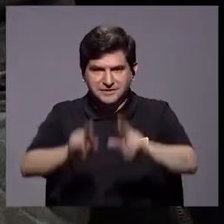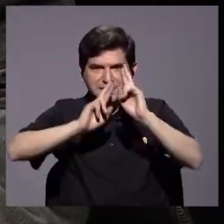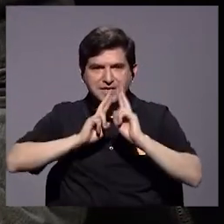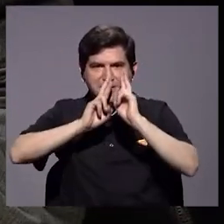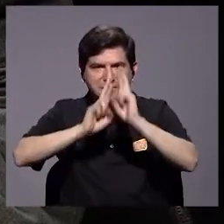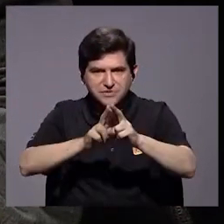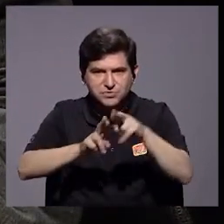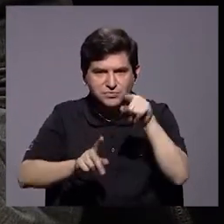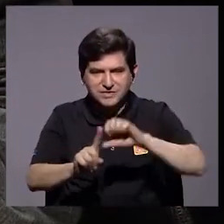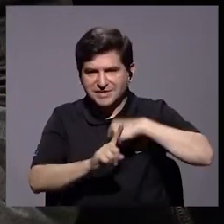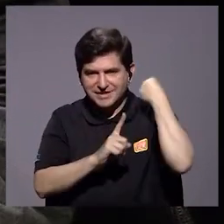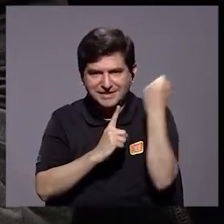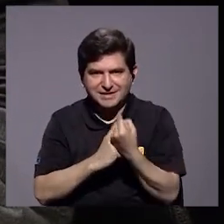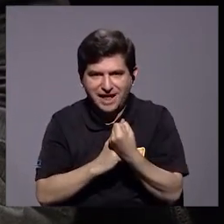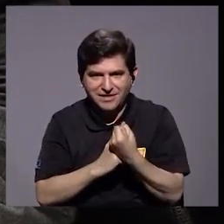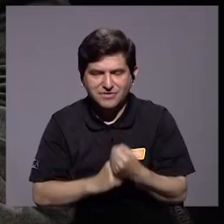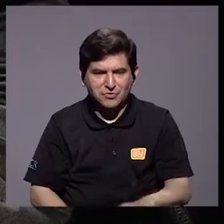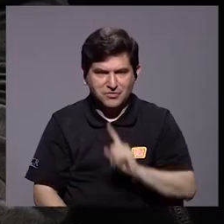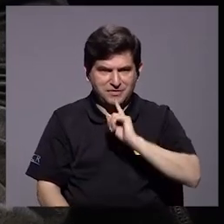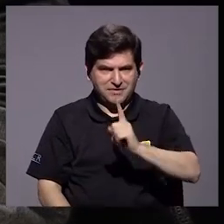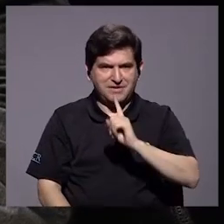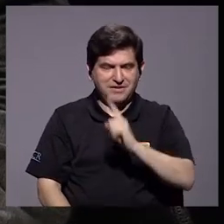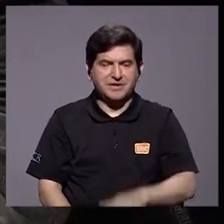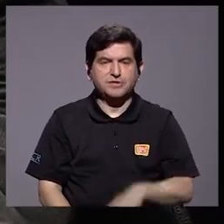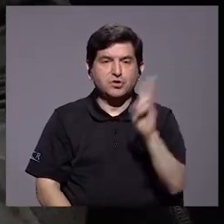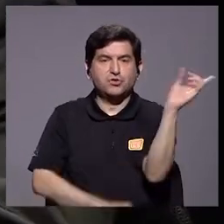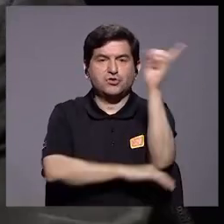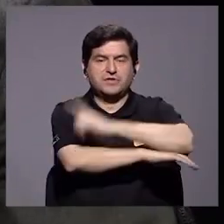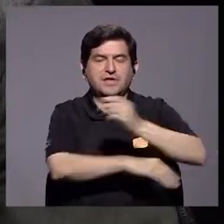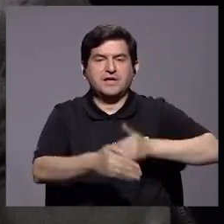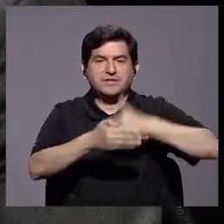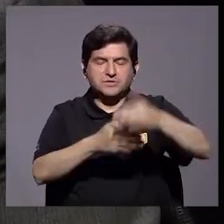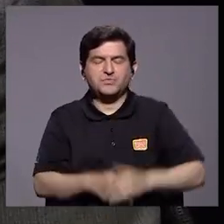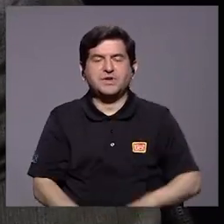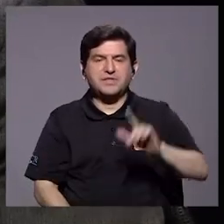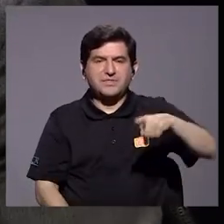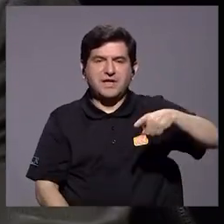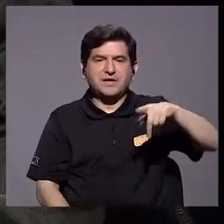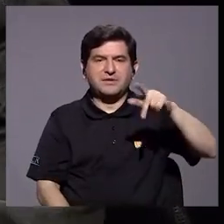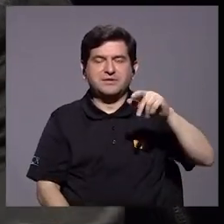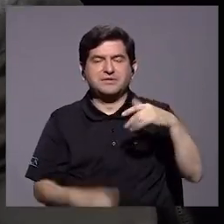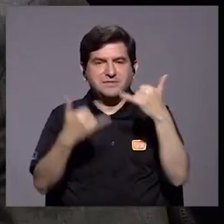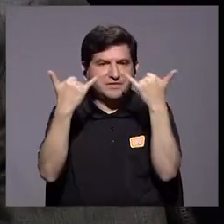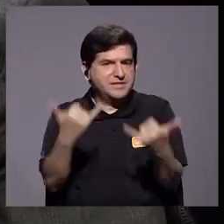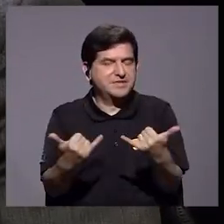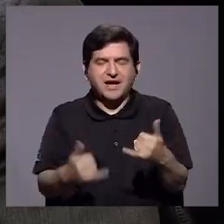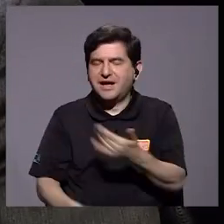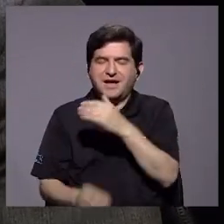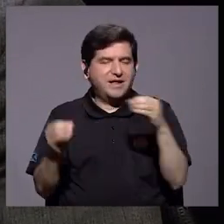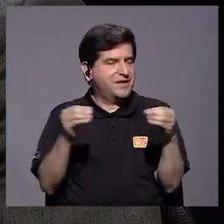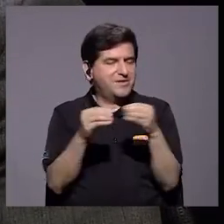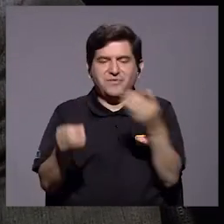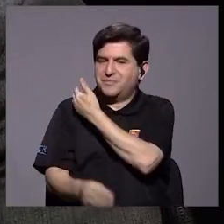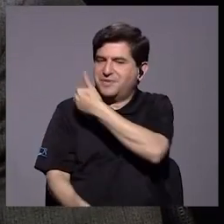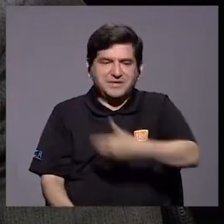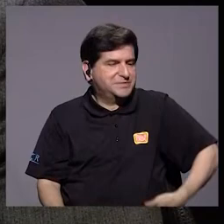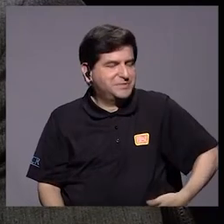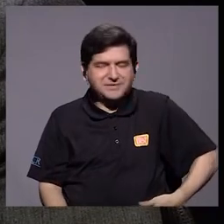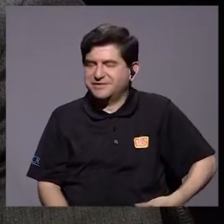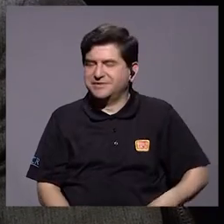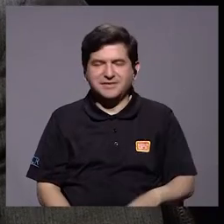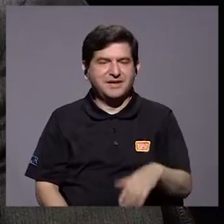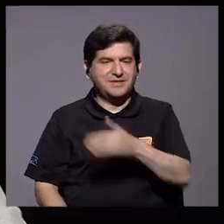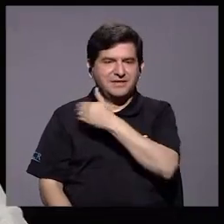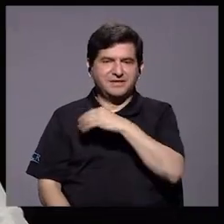de eso de estas declaraciones es que dos días después de 20 de nasser en el presidente del